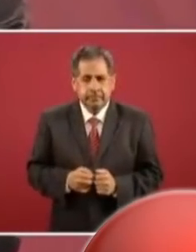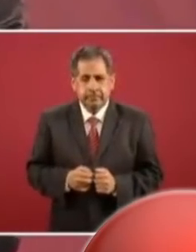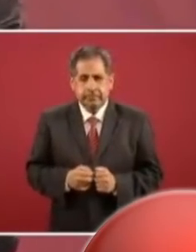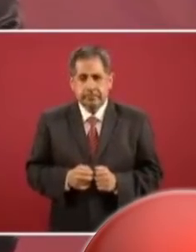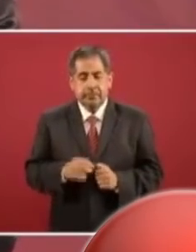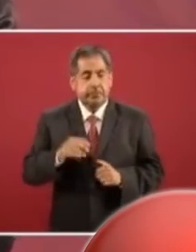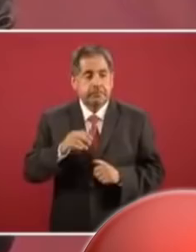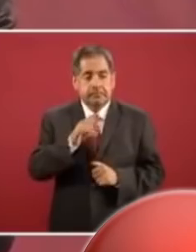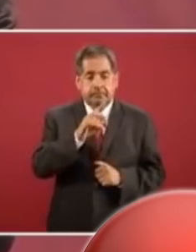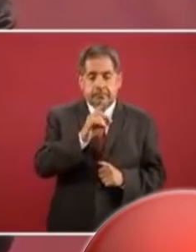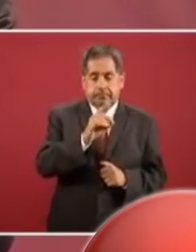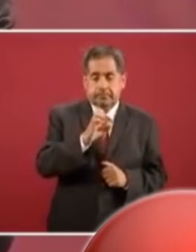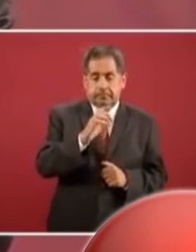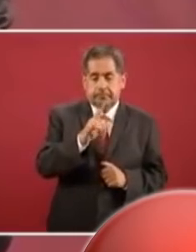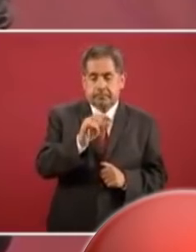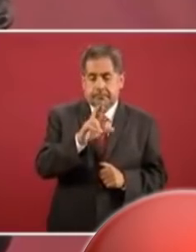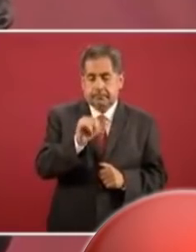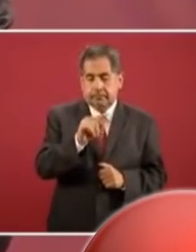Muchas veces no había